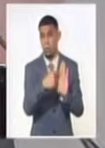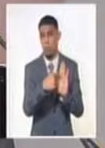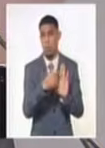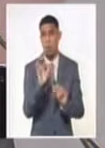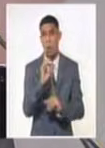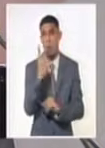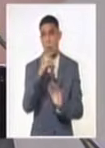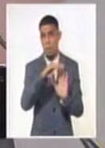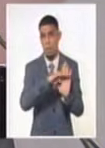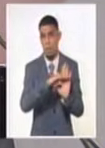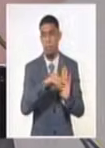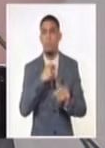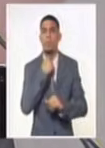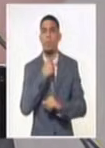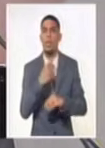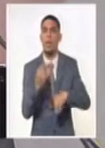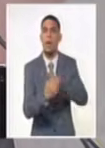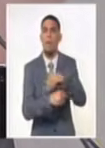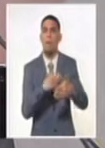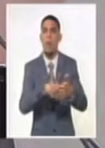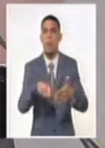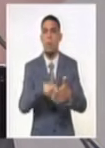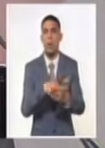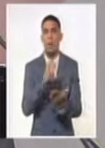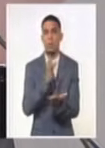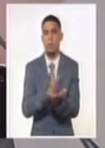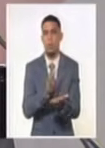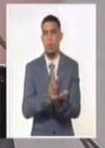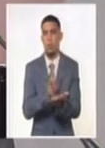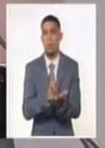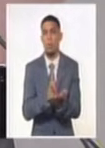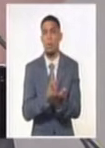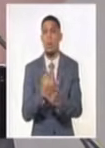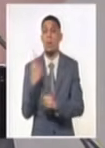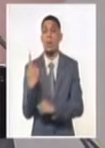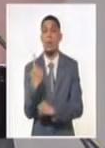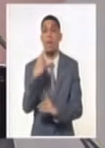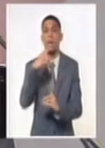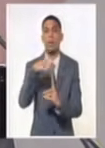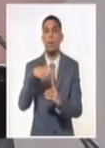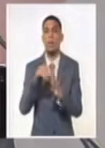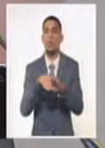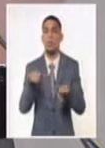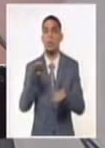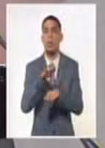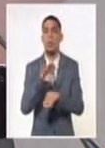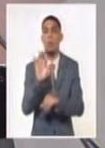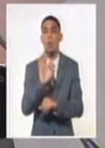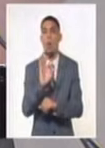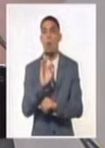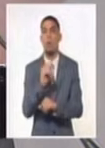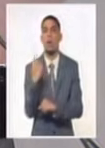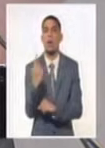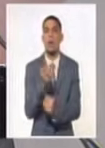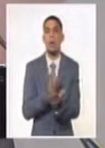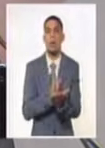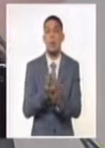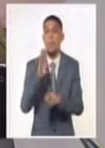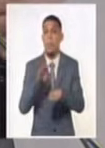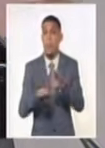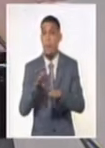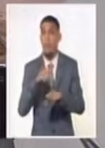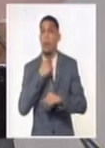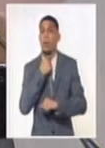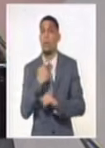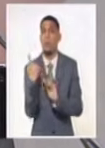es modificar el plan de estudio de cada técnico superior y cada carrera de acuerdo a las posibilidades